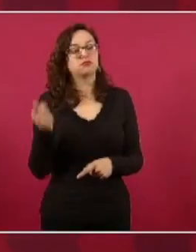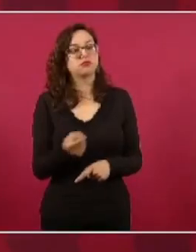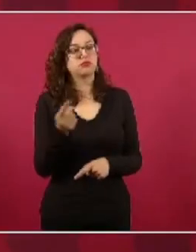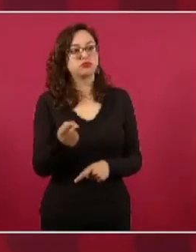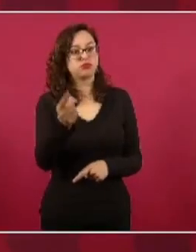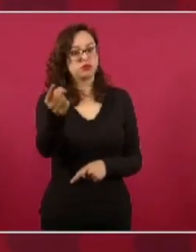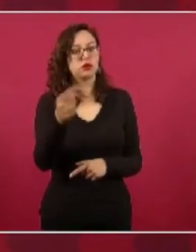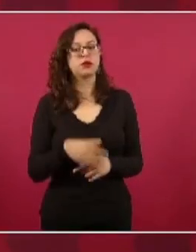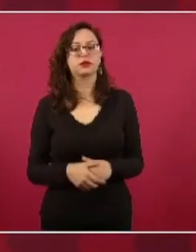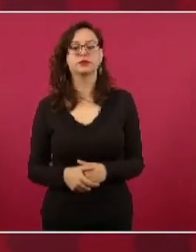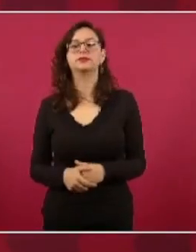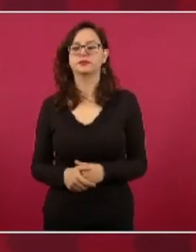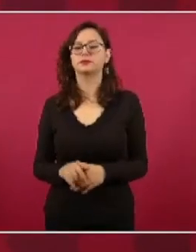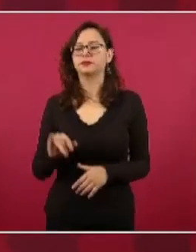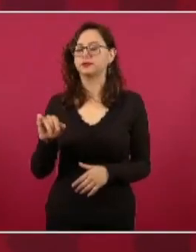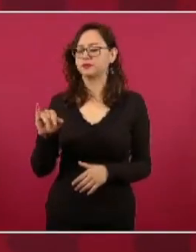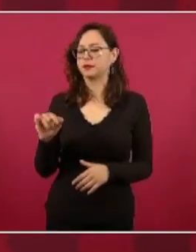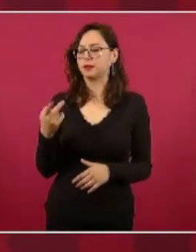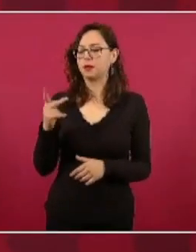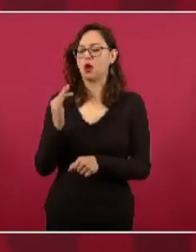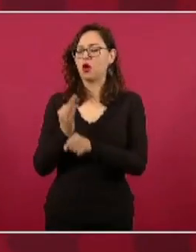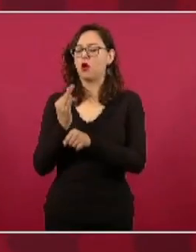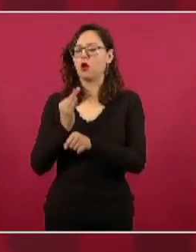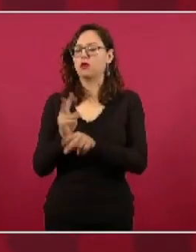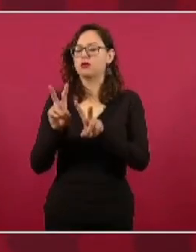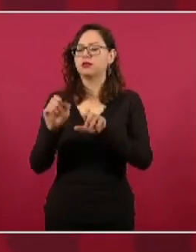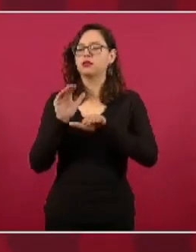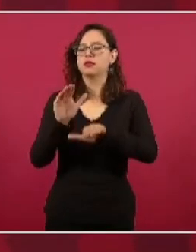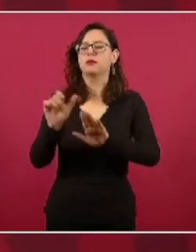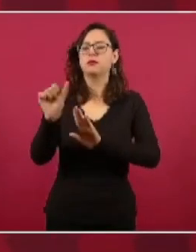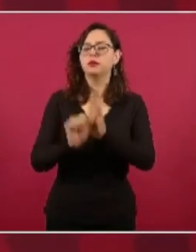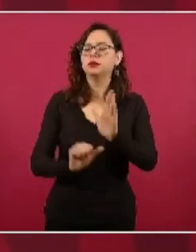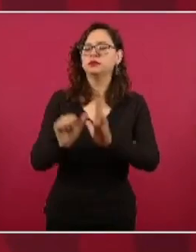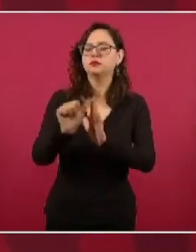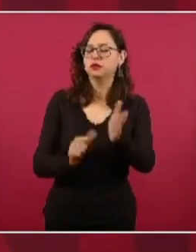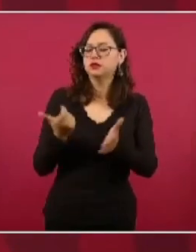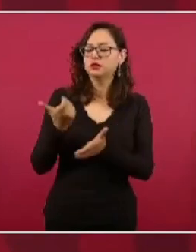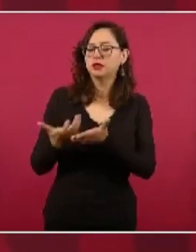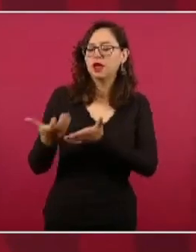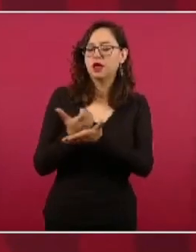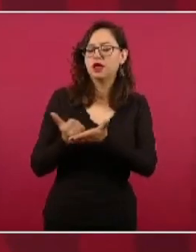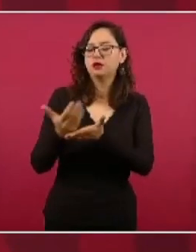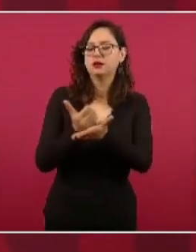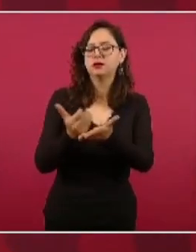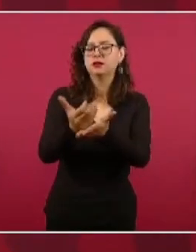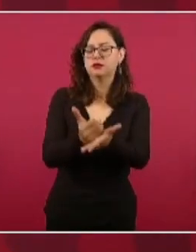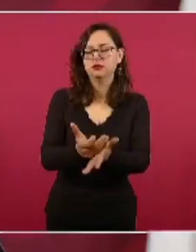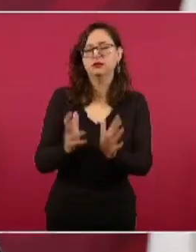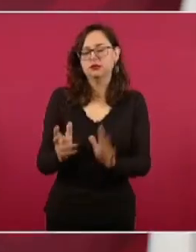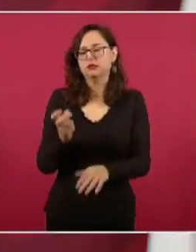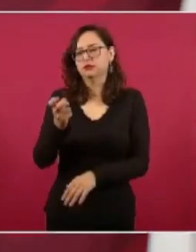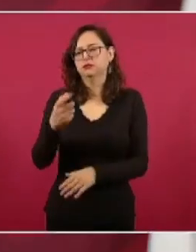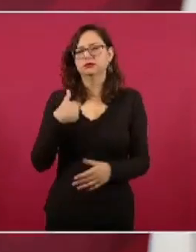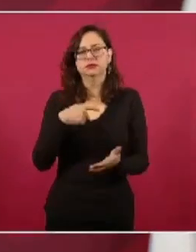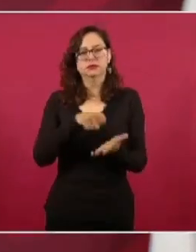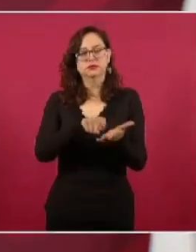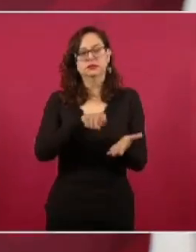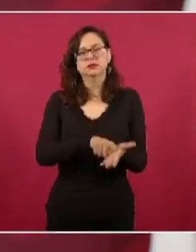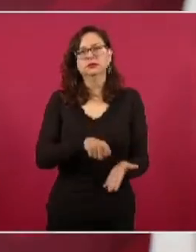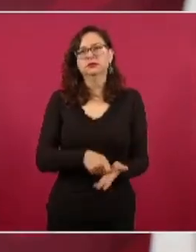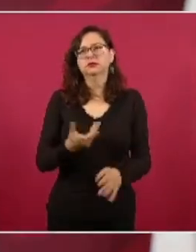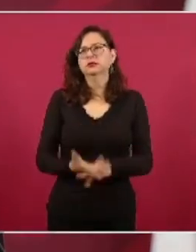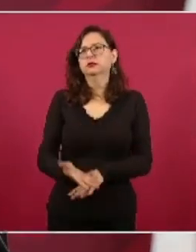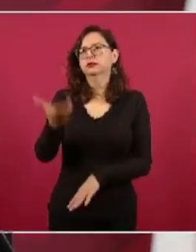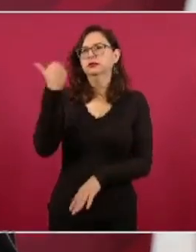subgobernadores. Esto es sobre los sueldos. ¿Cuánto gana? Así era hace 5 años.